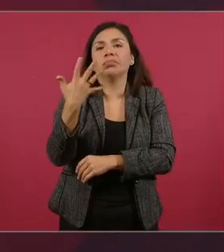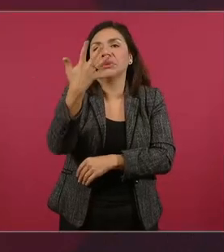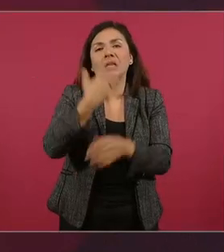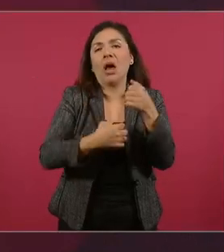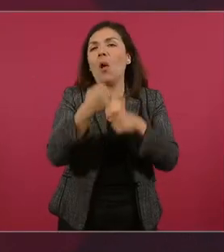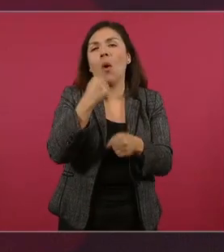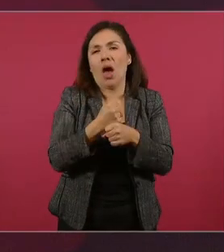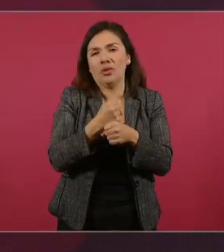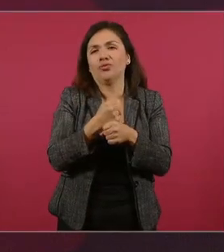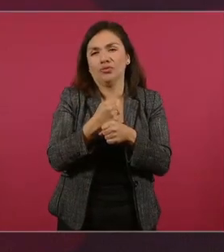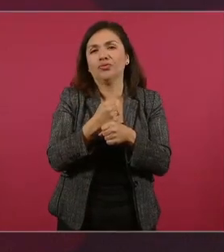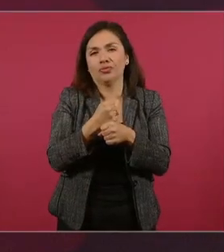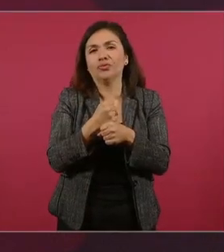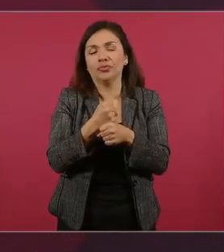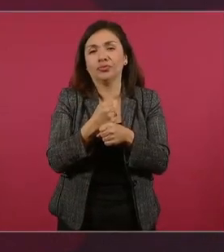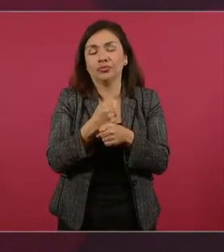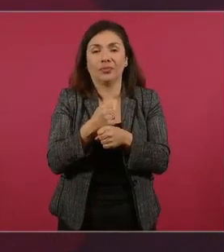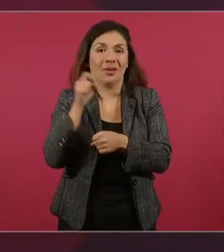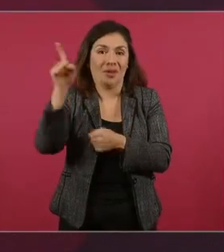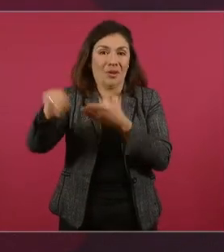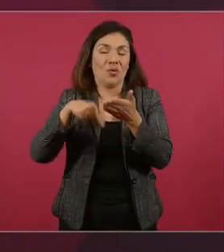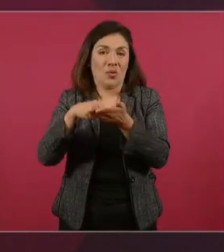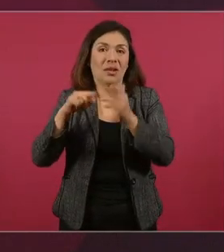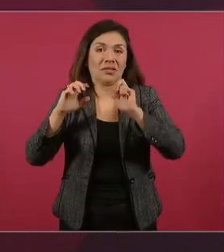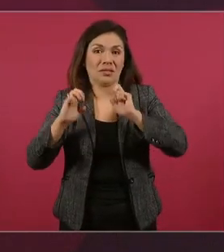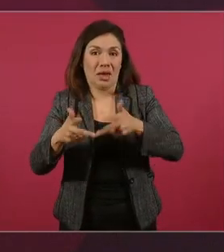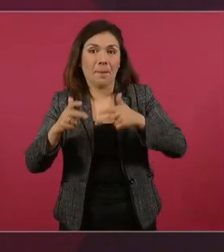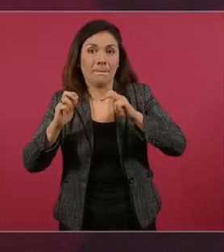5 años. En Chiapas,